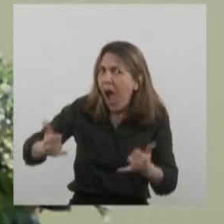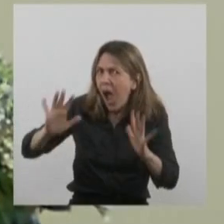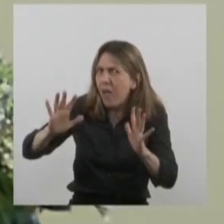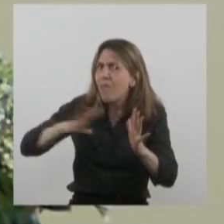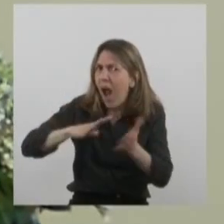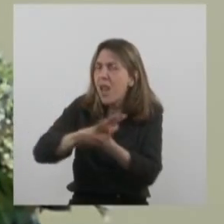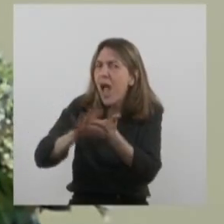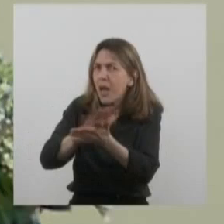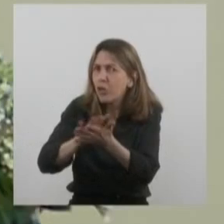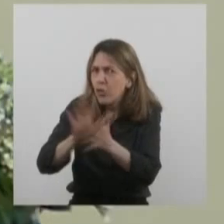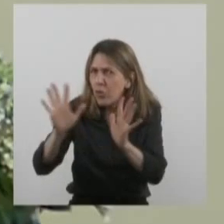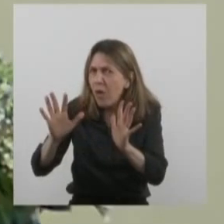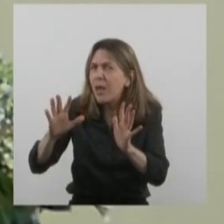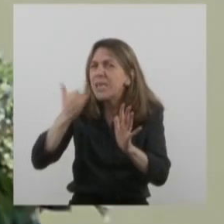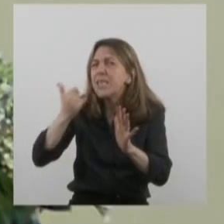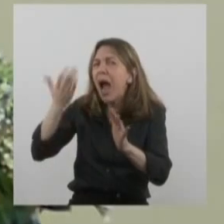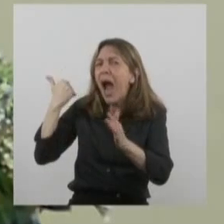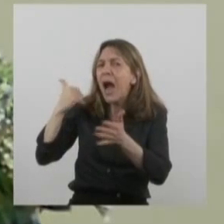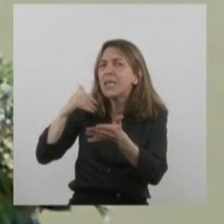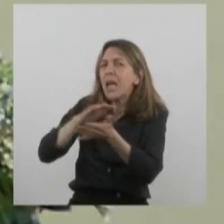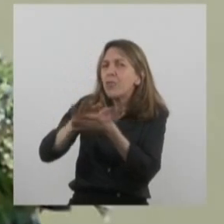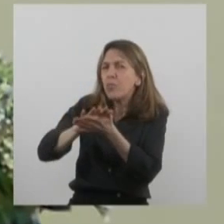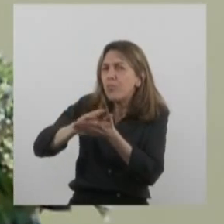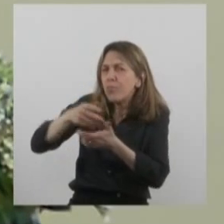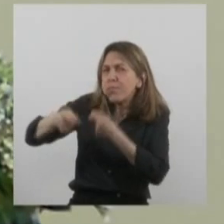hemos resuelto en parte y queda una parte pendiente con el Fondo Monetario.